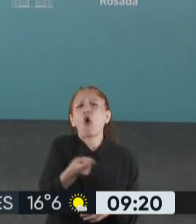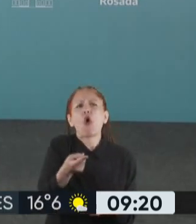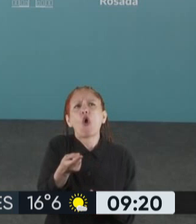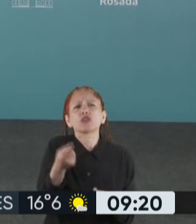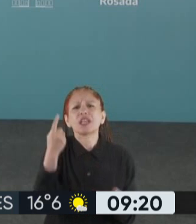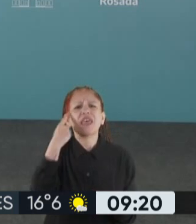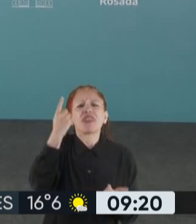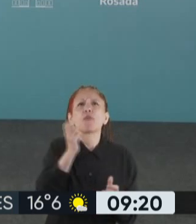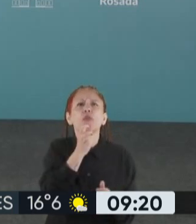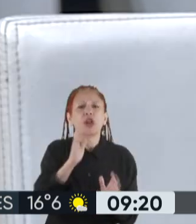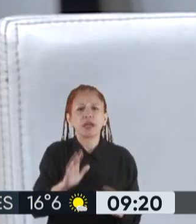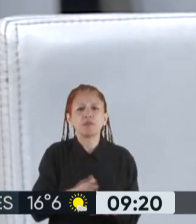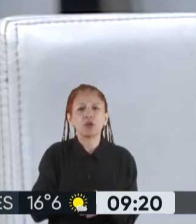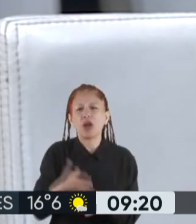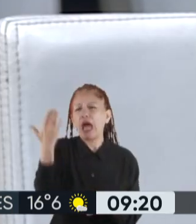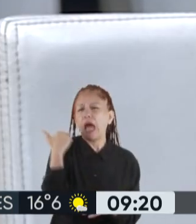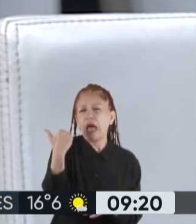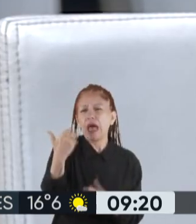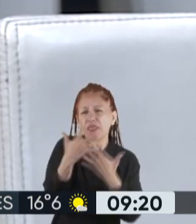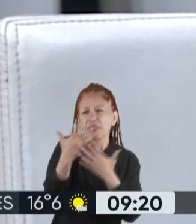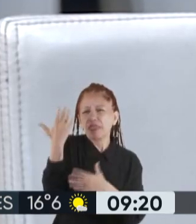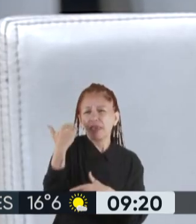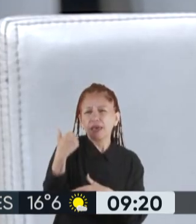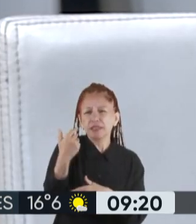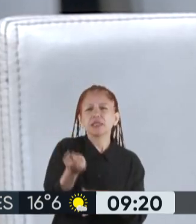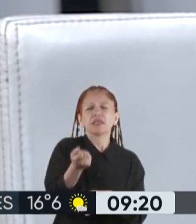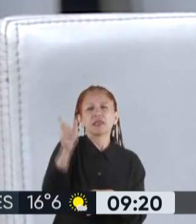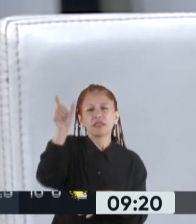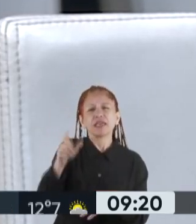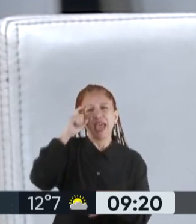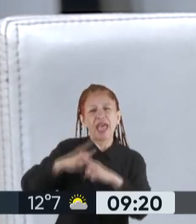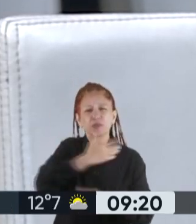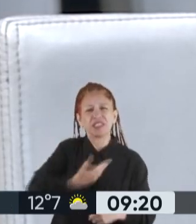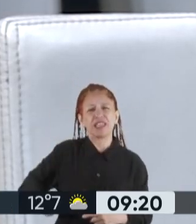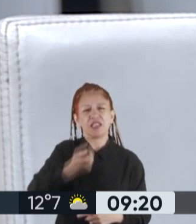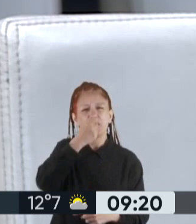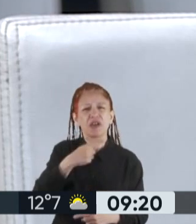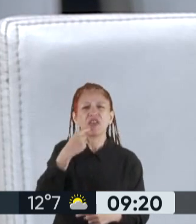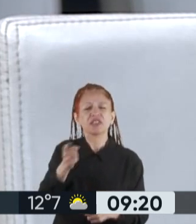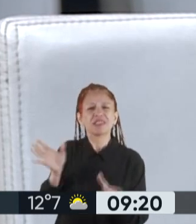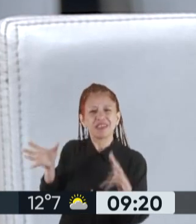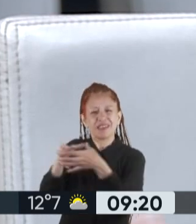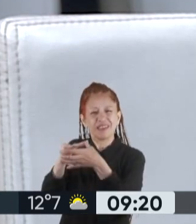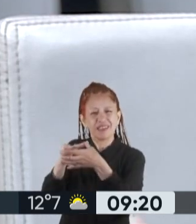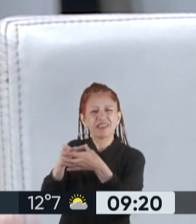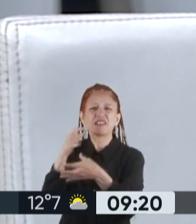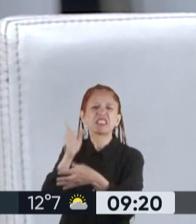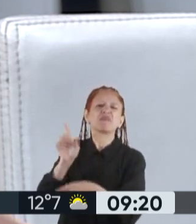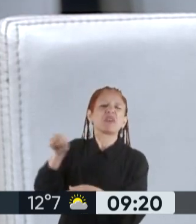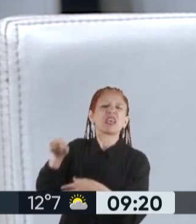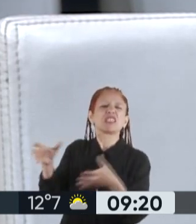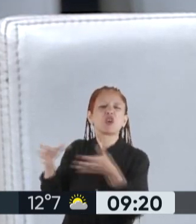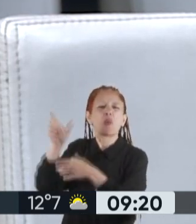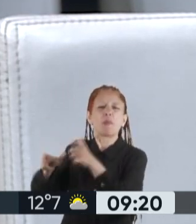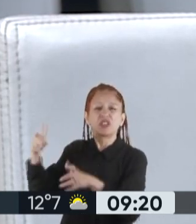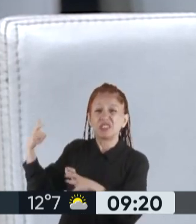ejemplo, la que virtió hace unos días el expresidente Mauricio Macri señalando a la banda de los Copitos como una banda de loquitos. ¿Está